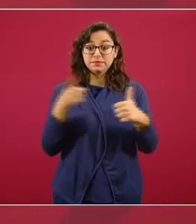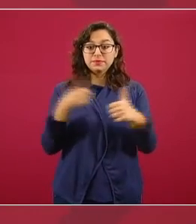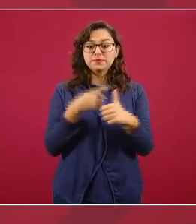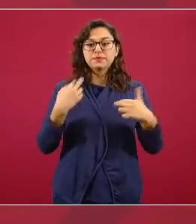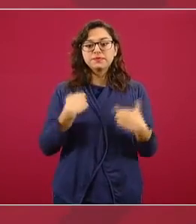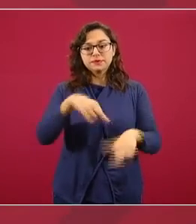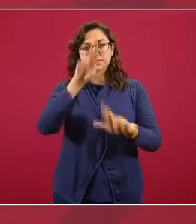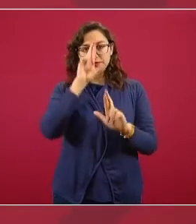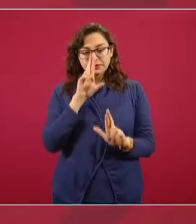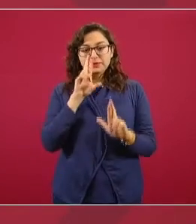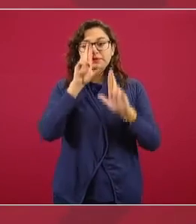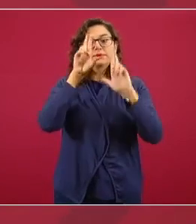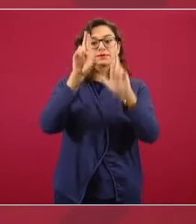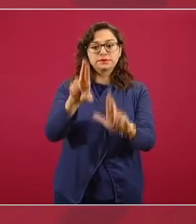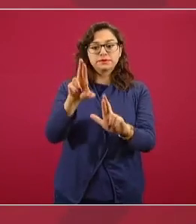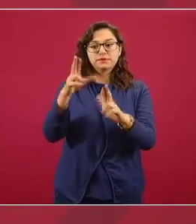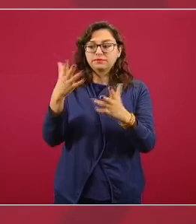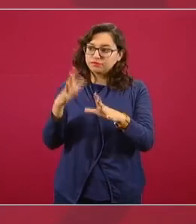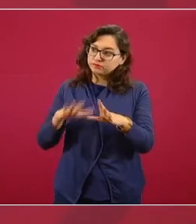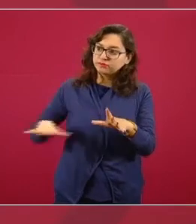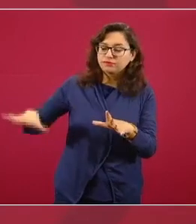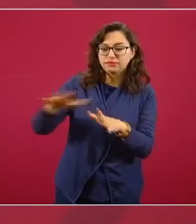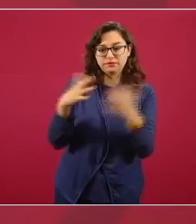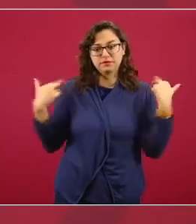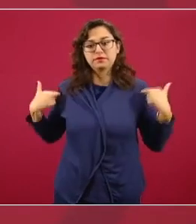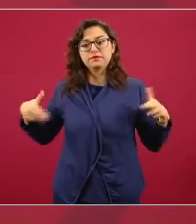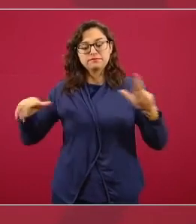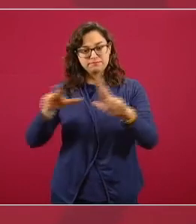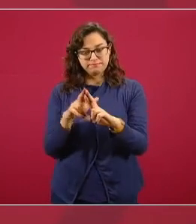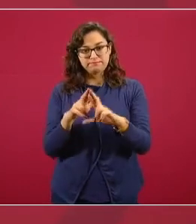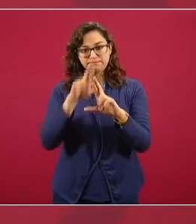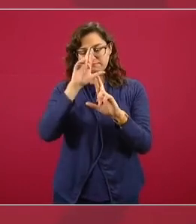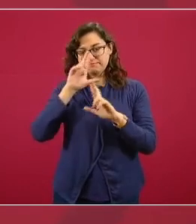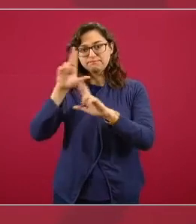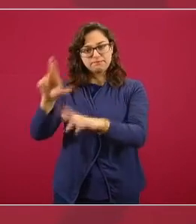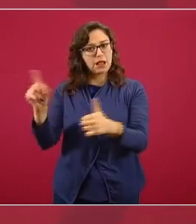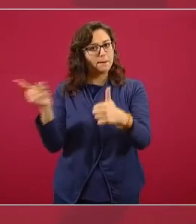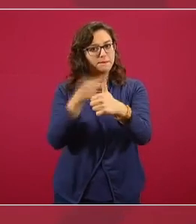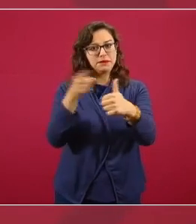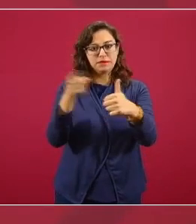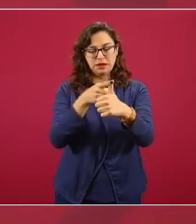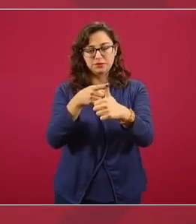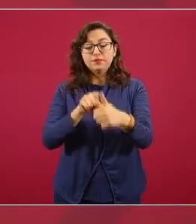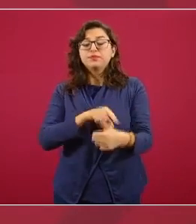nuestras maestras, de nuestros maestros. Lo segundo es mejorar